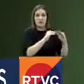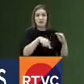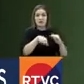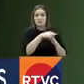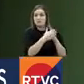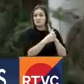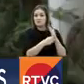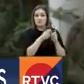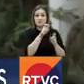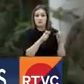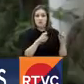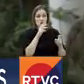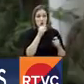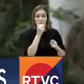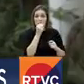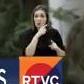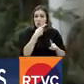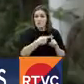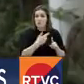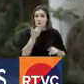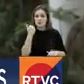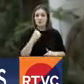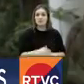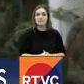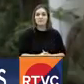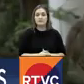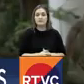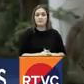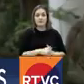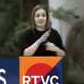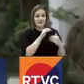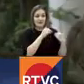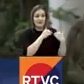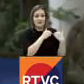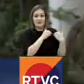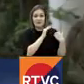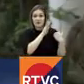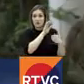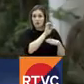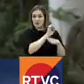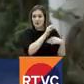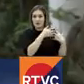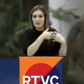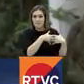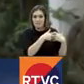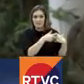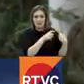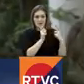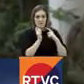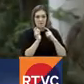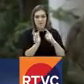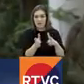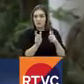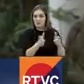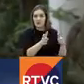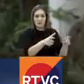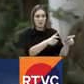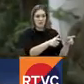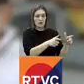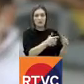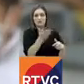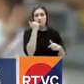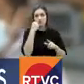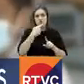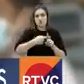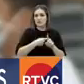recursos económicos. Puesto la entidad que estaba prestando el servicio de alimentación a estudiantil se suspendió hace un